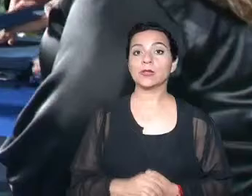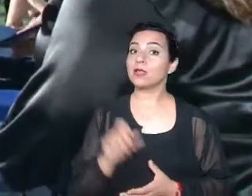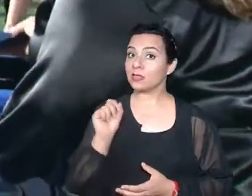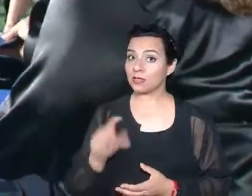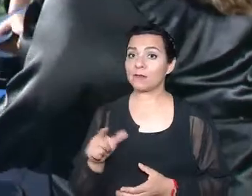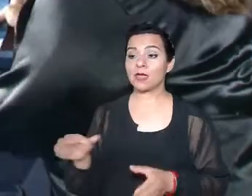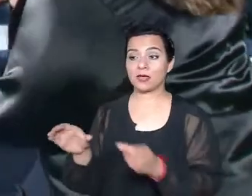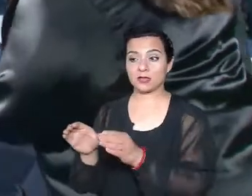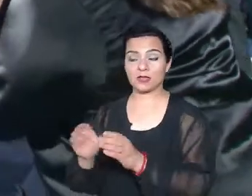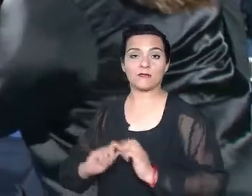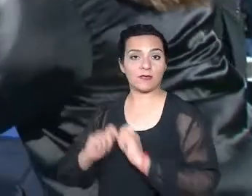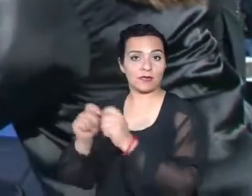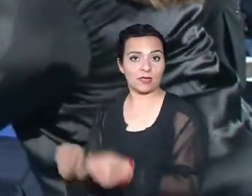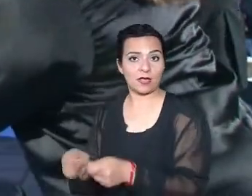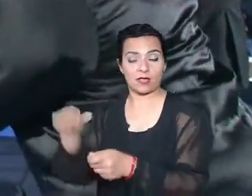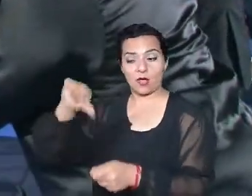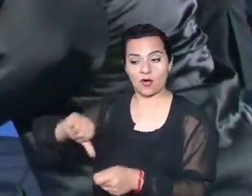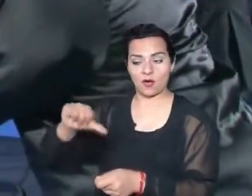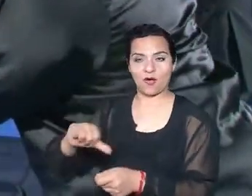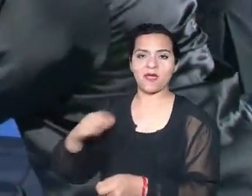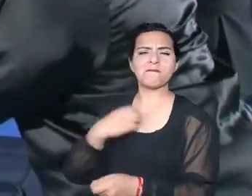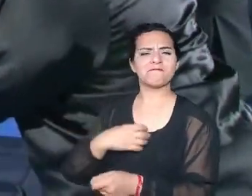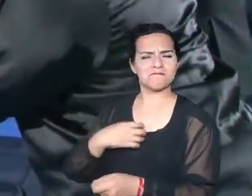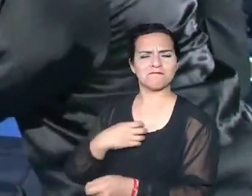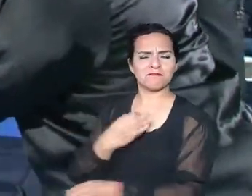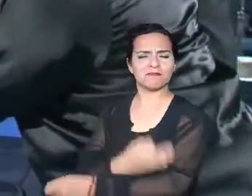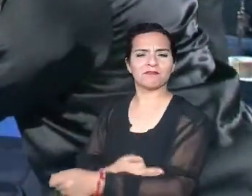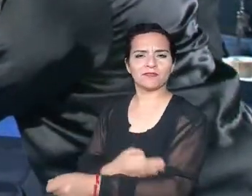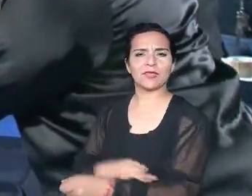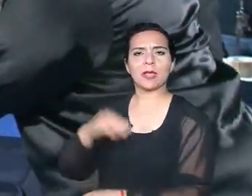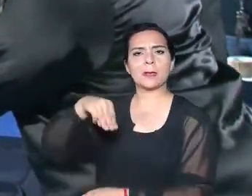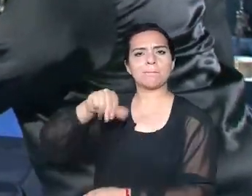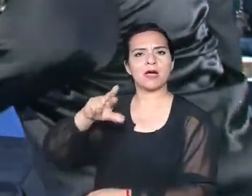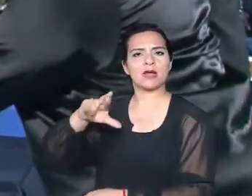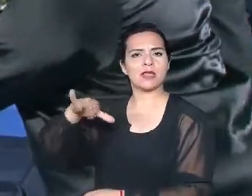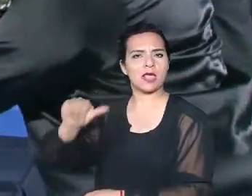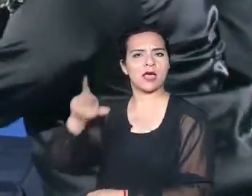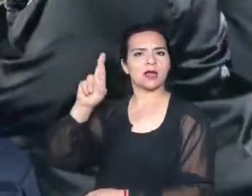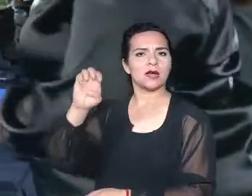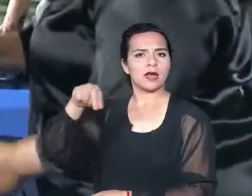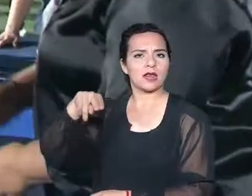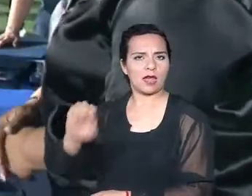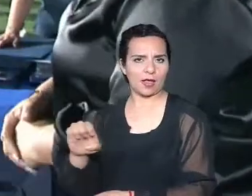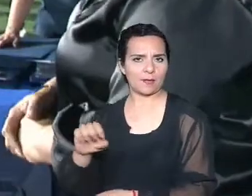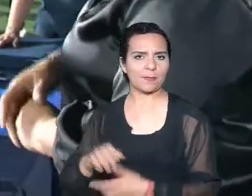Recibe también su reconocimiento en esta agradable tarde María René Díaz Garnica.